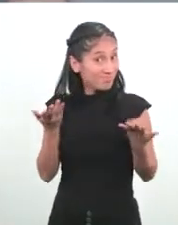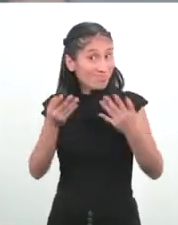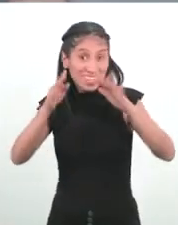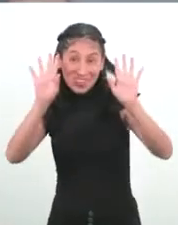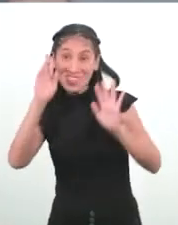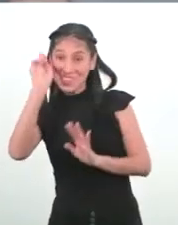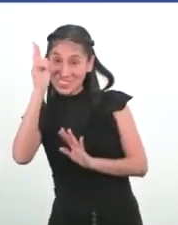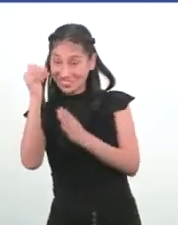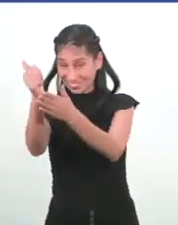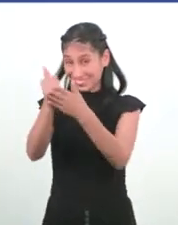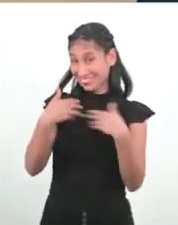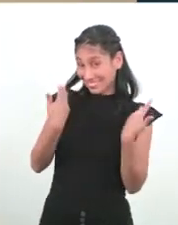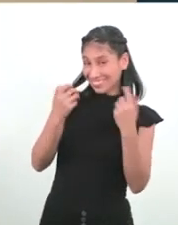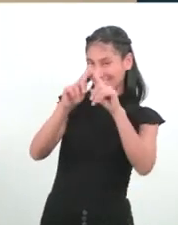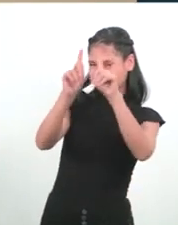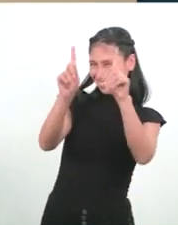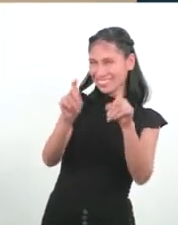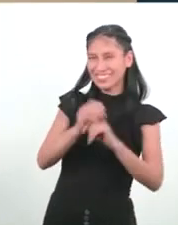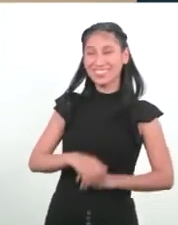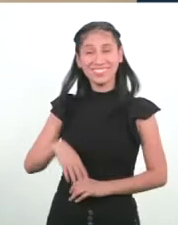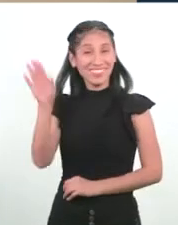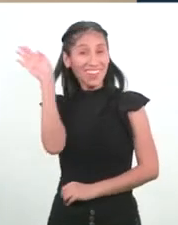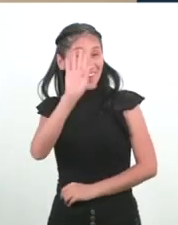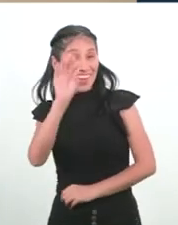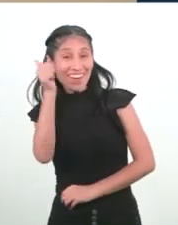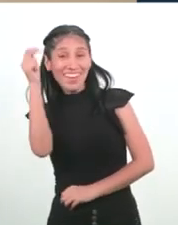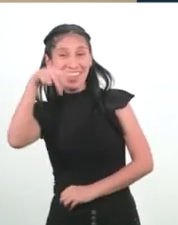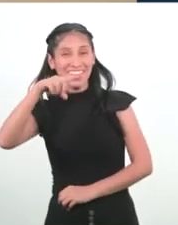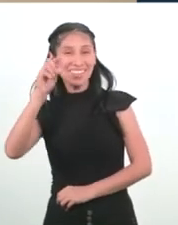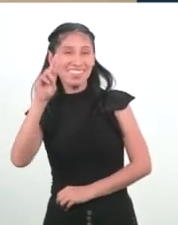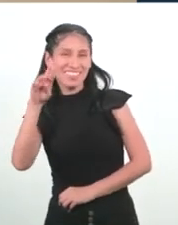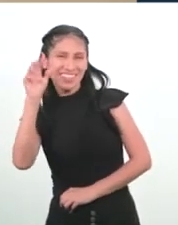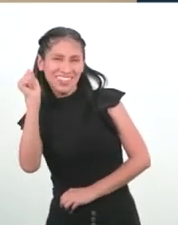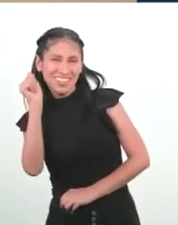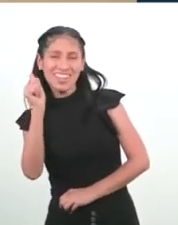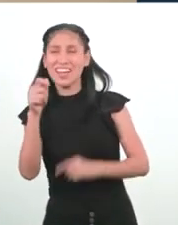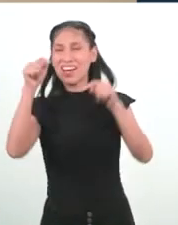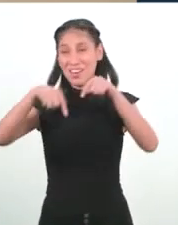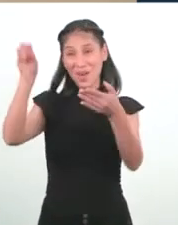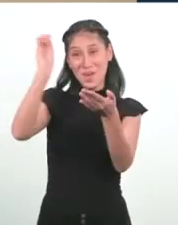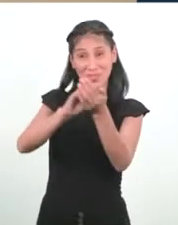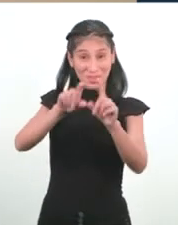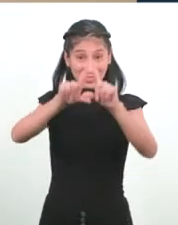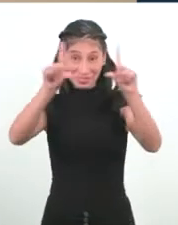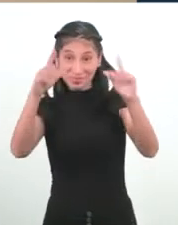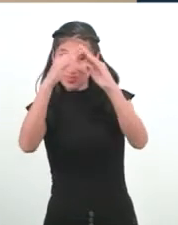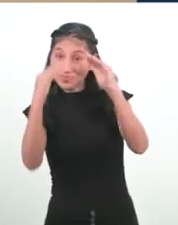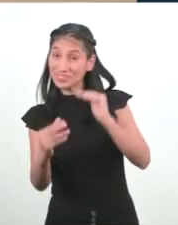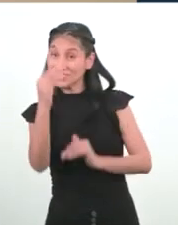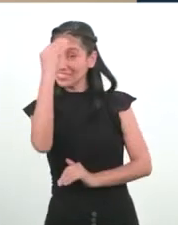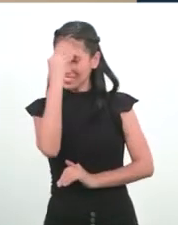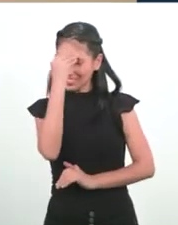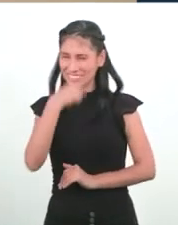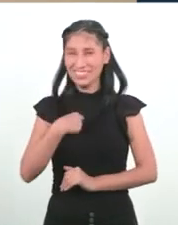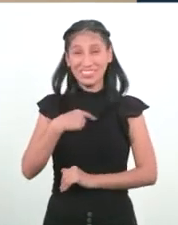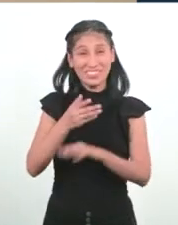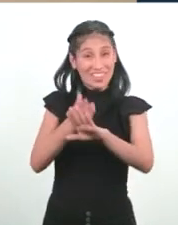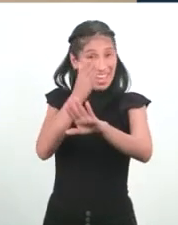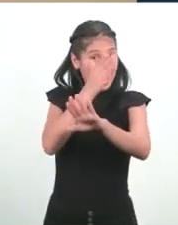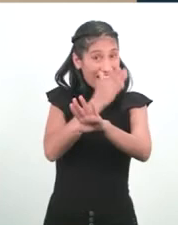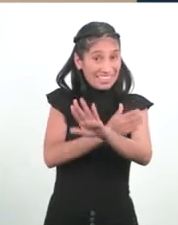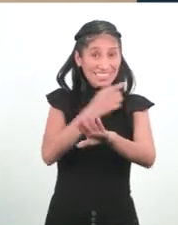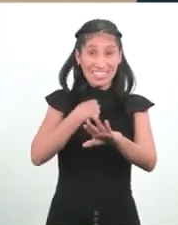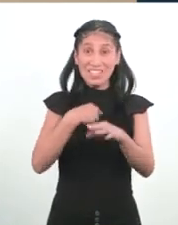puede ayudar con eso. Hola, Andrea. Qué bueno estar de vuelta en Aprendo en Casa. Me agarraste justo antes de empezar mi